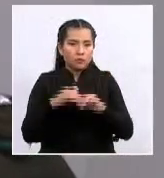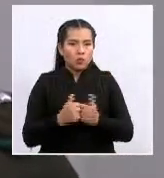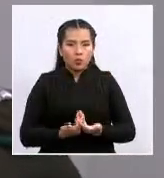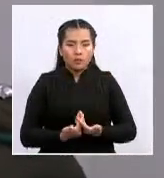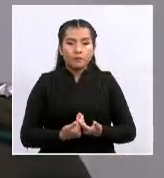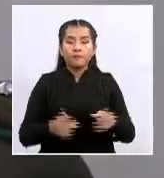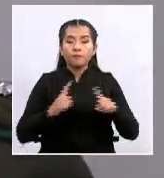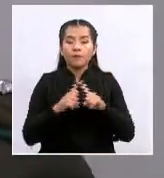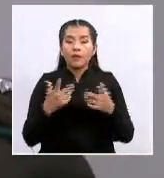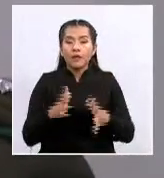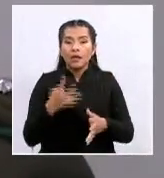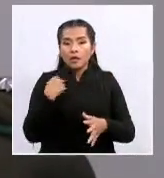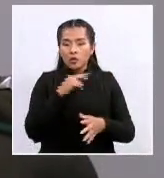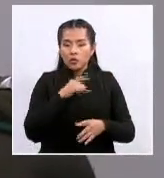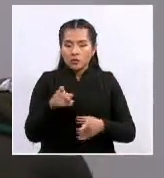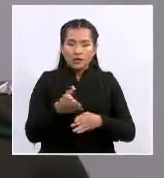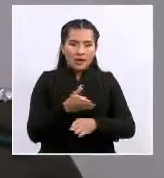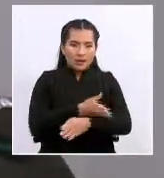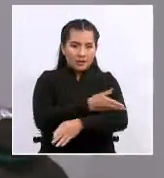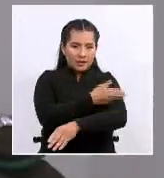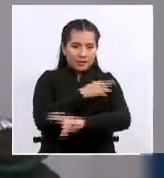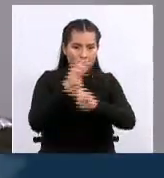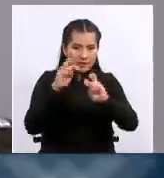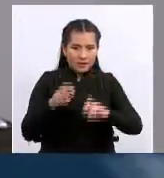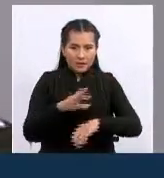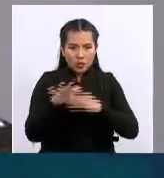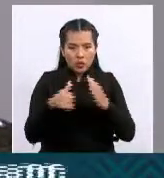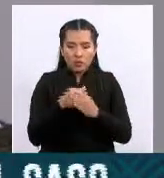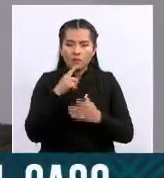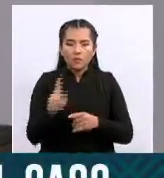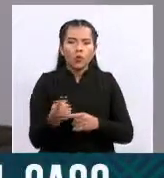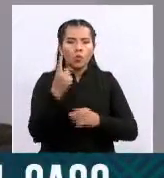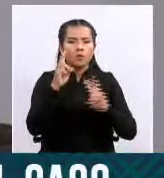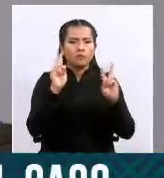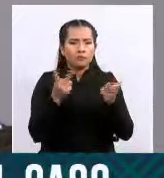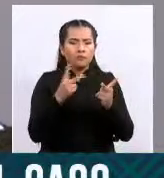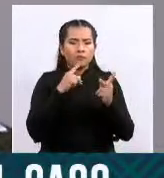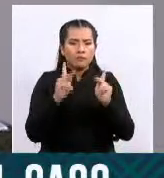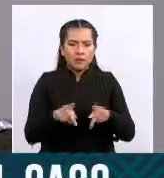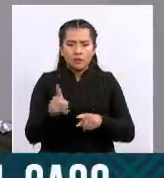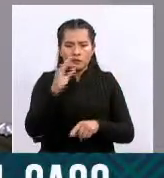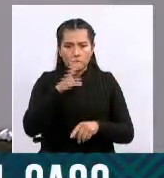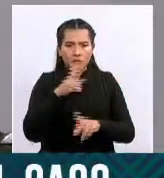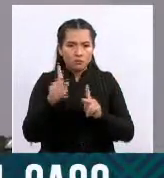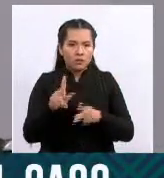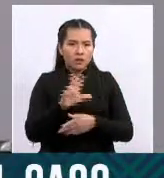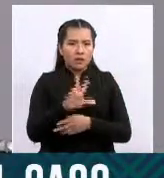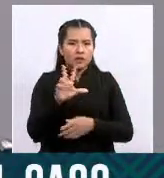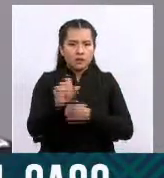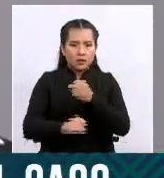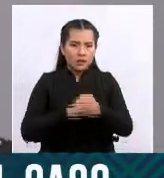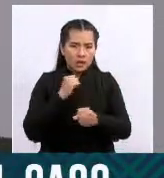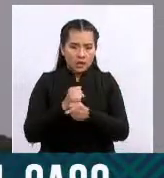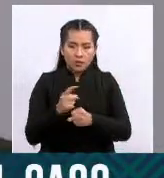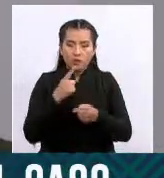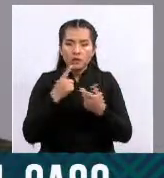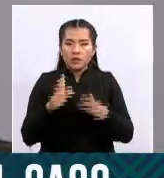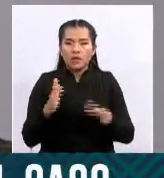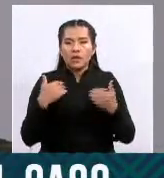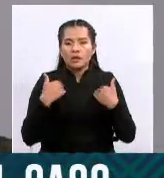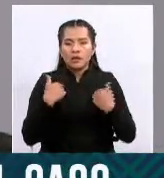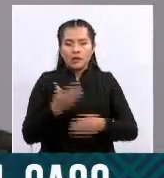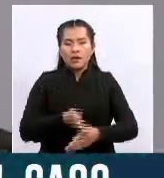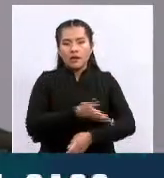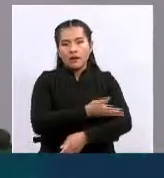Bueno, estamos manejando por los antecedentes que hemos encontrado. Una de las personas, el ciudadano de 33 años de edad, que tiene ya antecedentes por